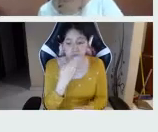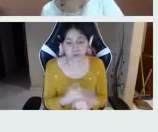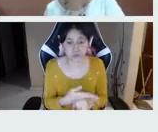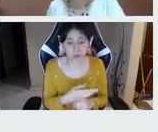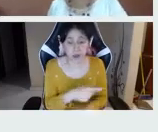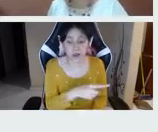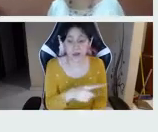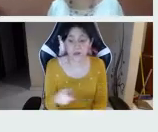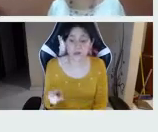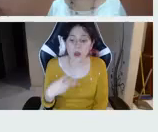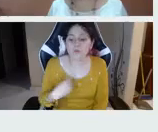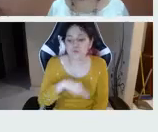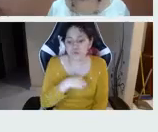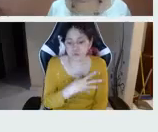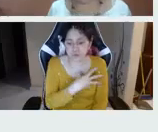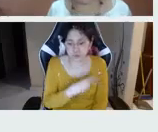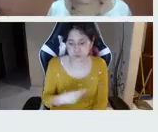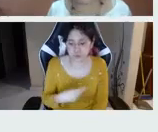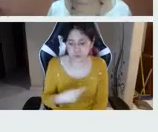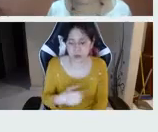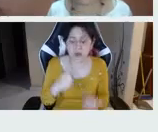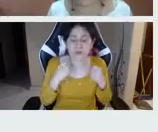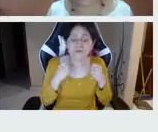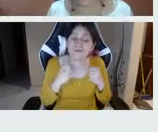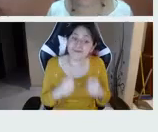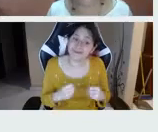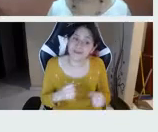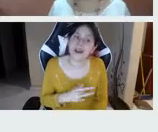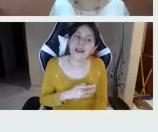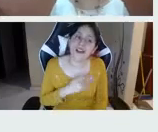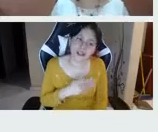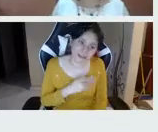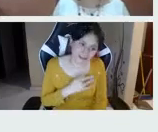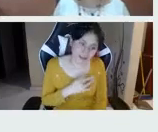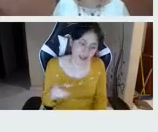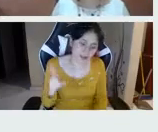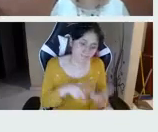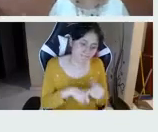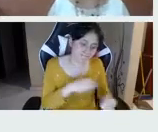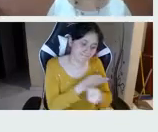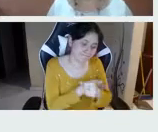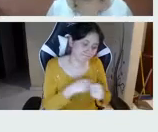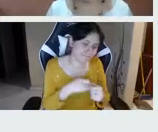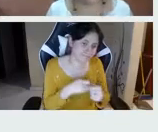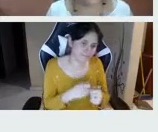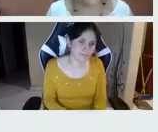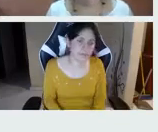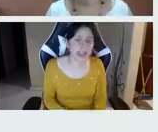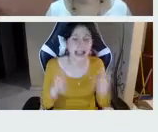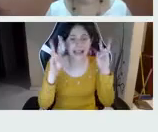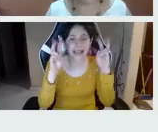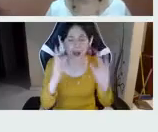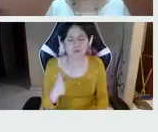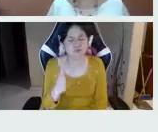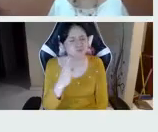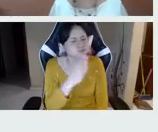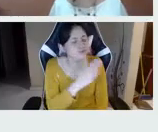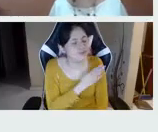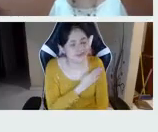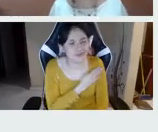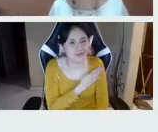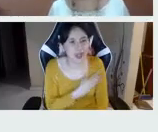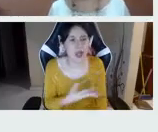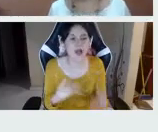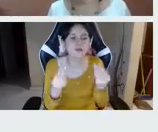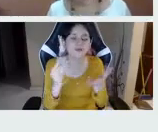asimismo hacerles sentir el lugar que ocupa en la familia como hijo e hija. Excelente tema. Les saludan muchísimo, de verdad,